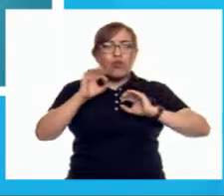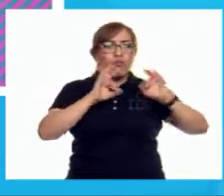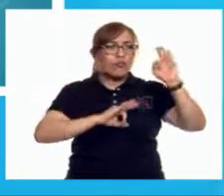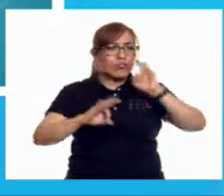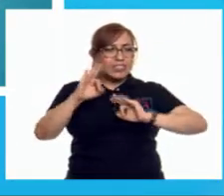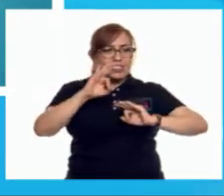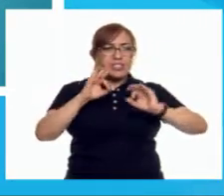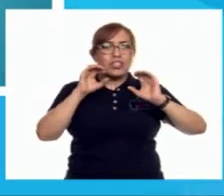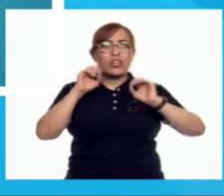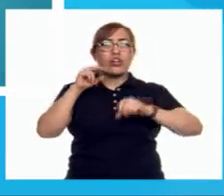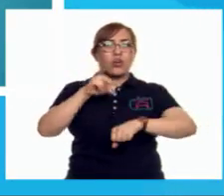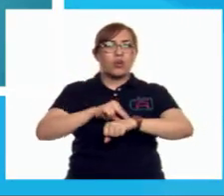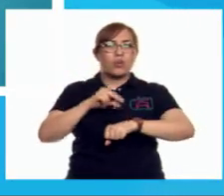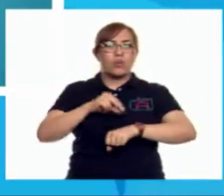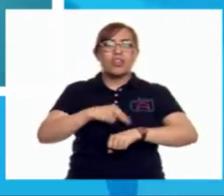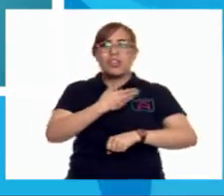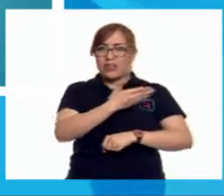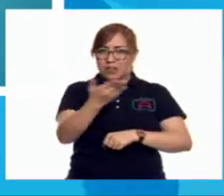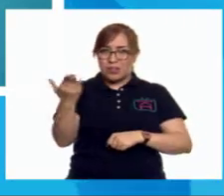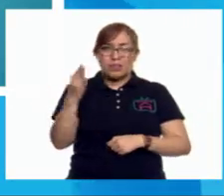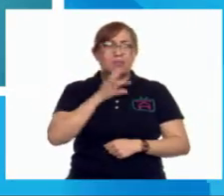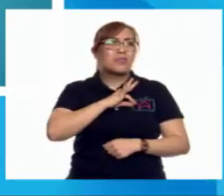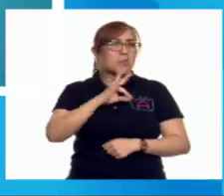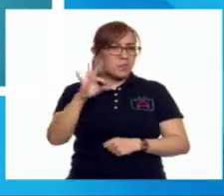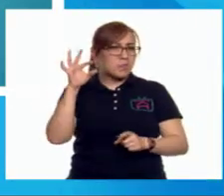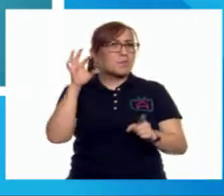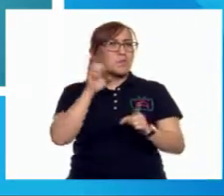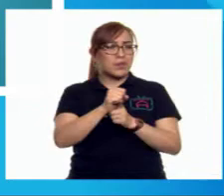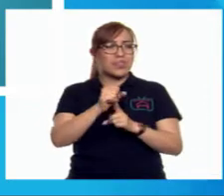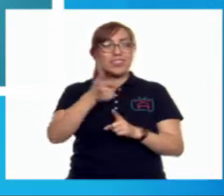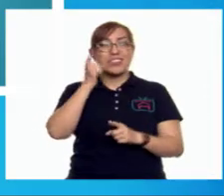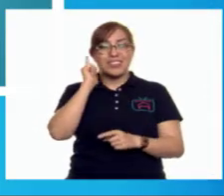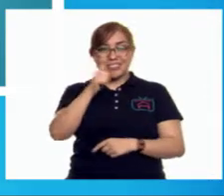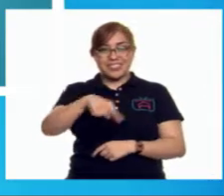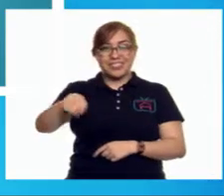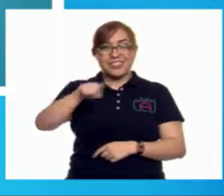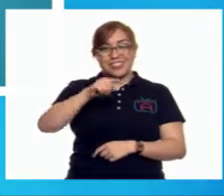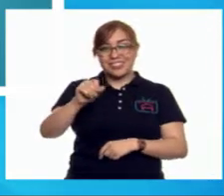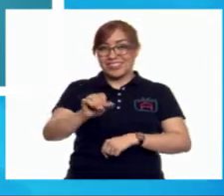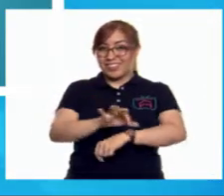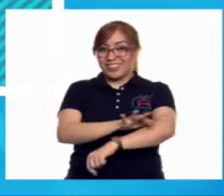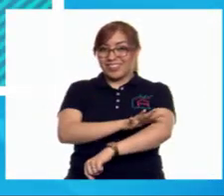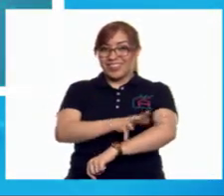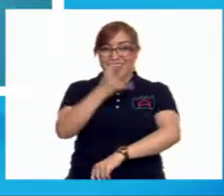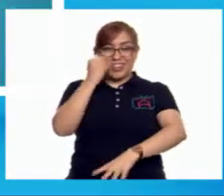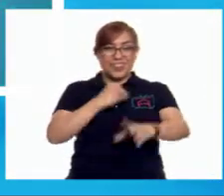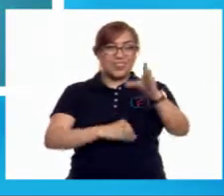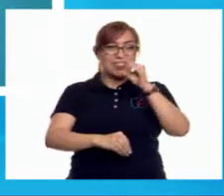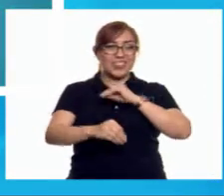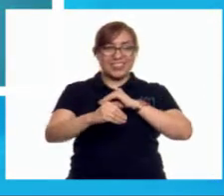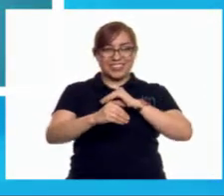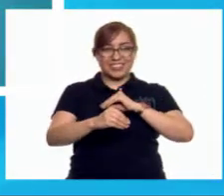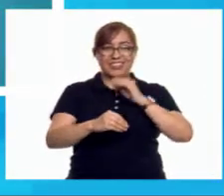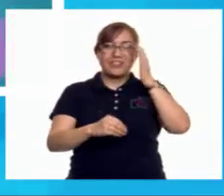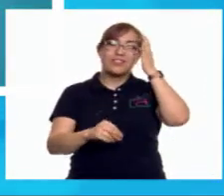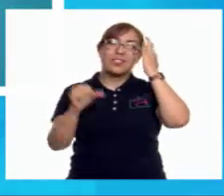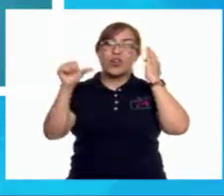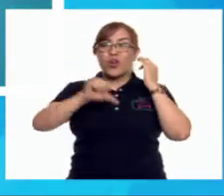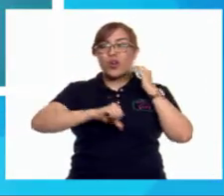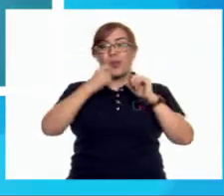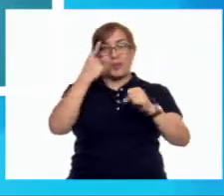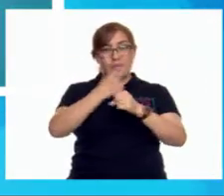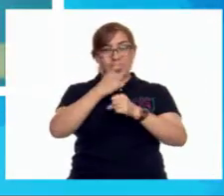médico? ¡Tú puedes serlo! Espero que estés emocionado por empezar a aprender con Quantrix. En esta primera